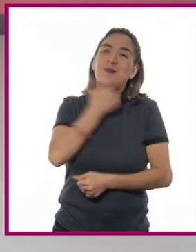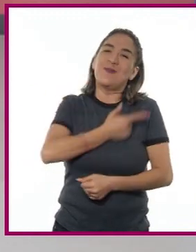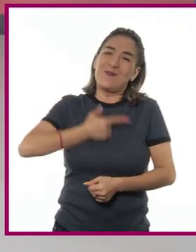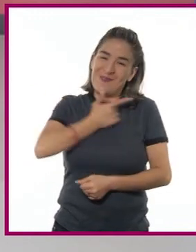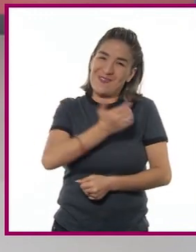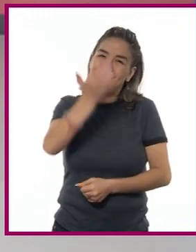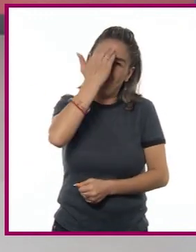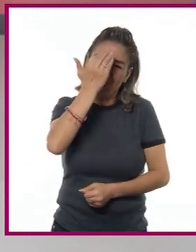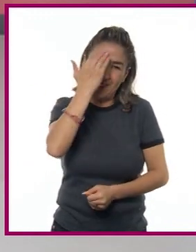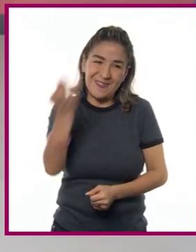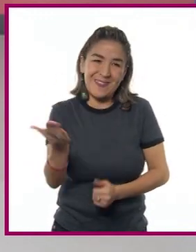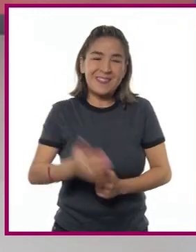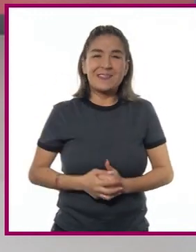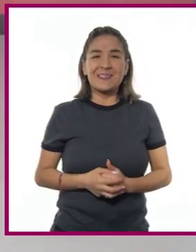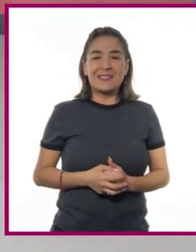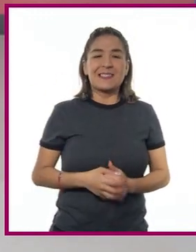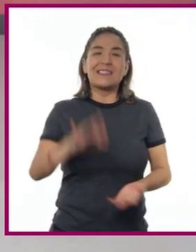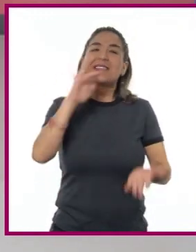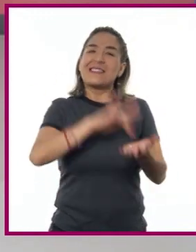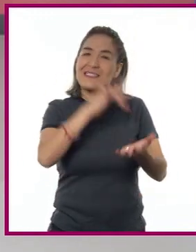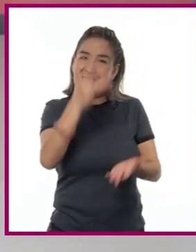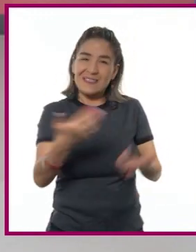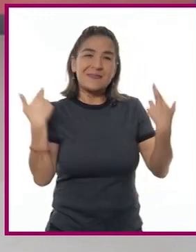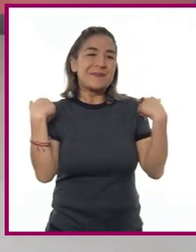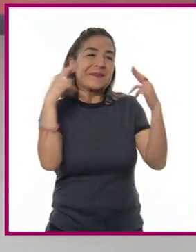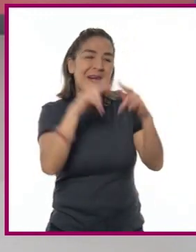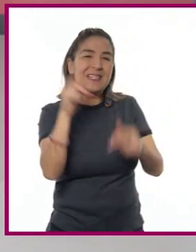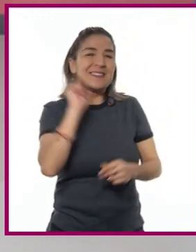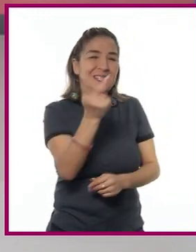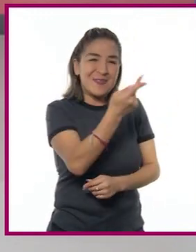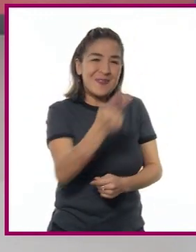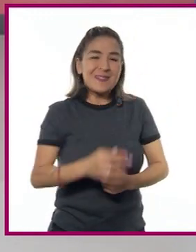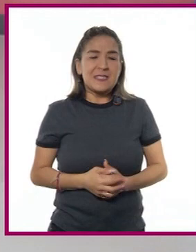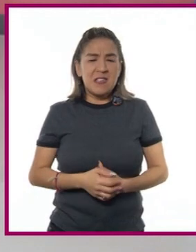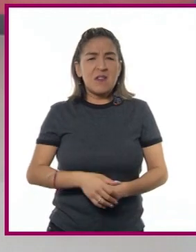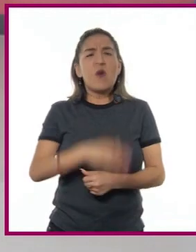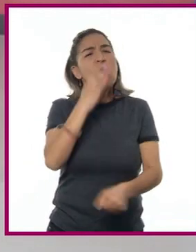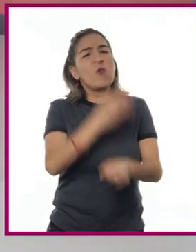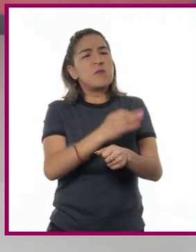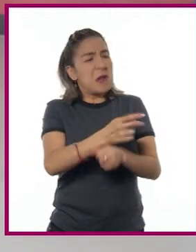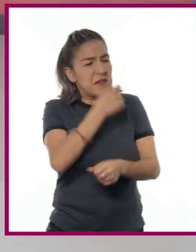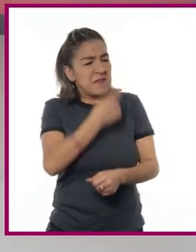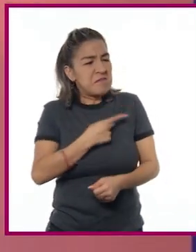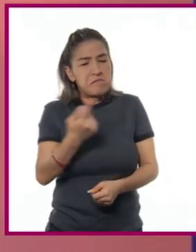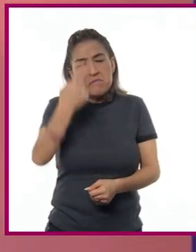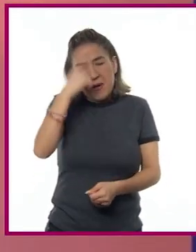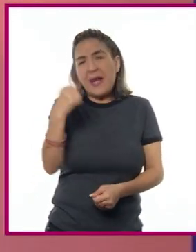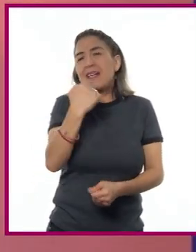conocerlos. Gracias, maestras. Díganos, ¿para qué somos buenos?